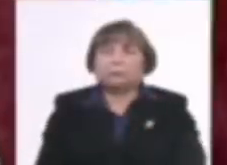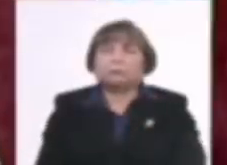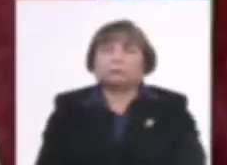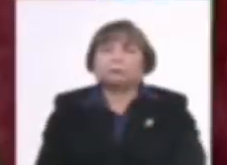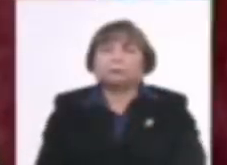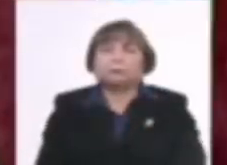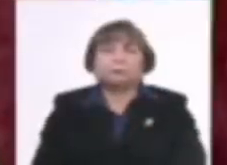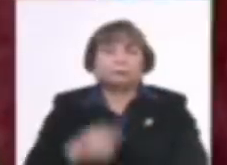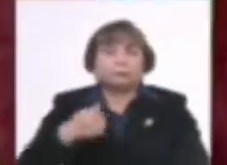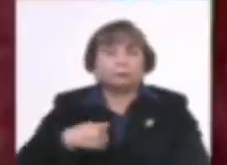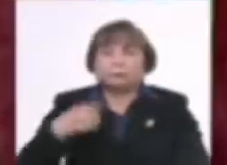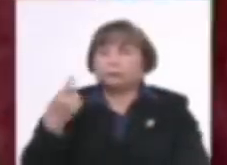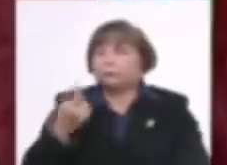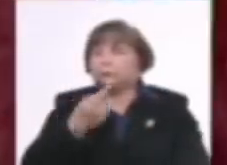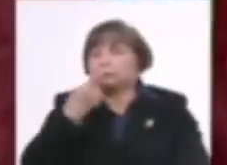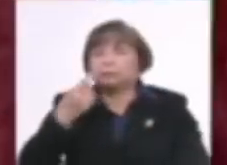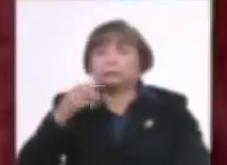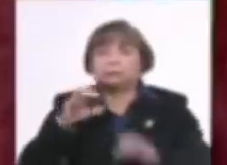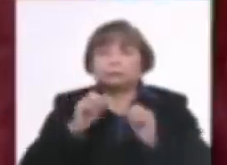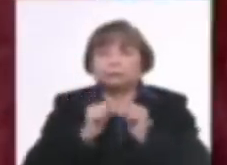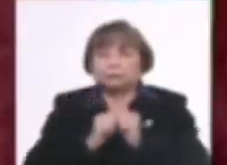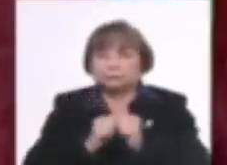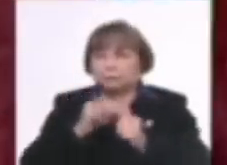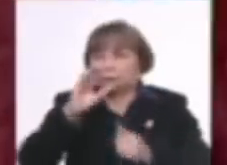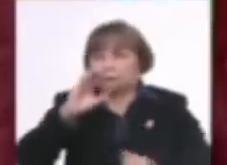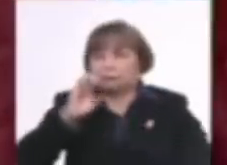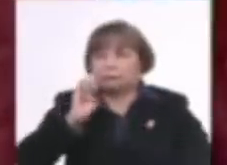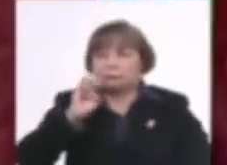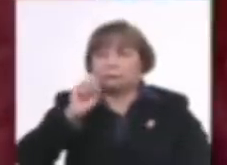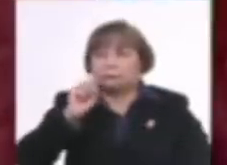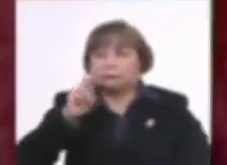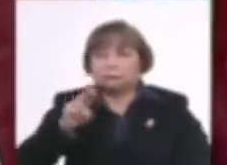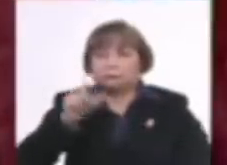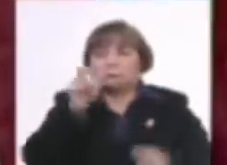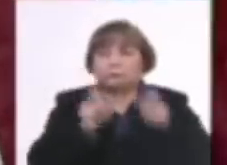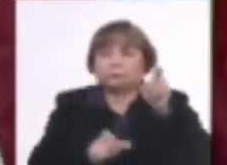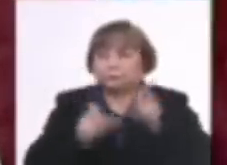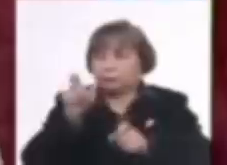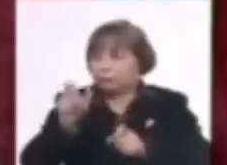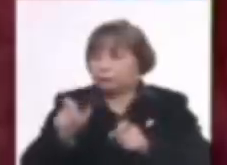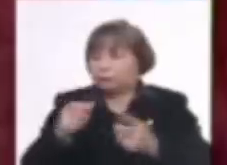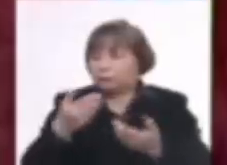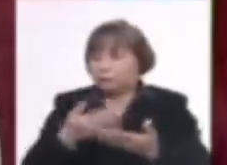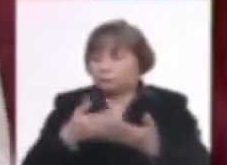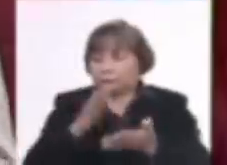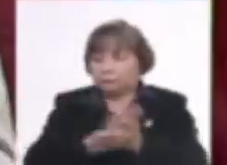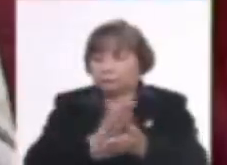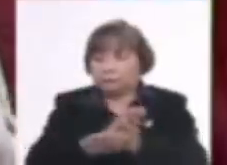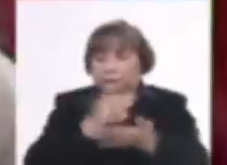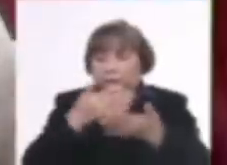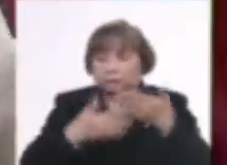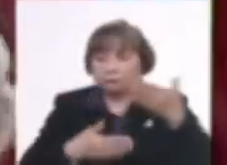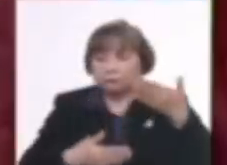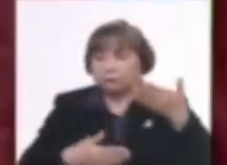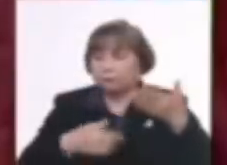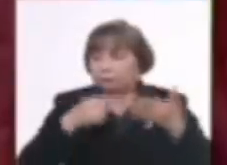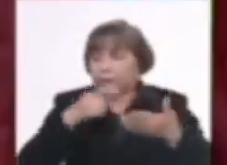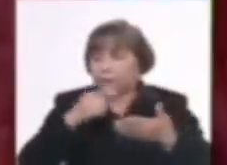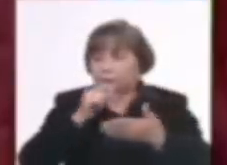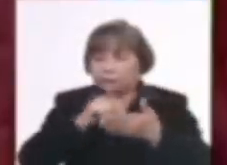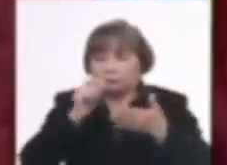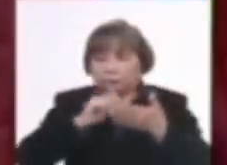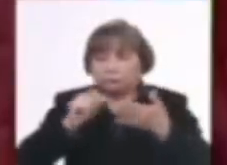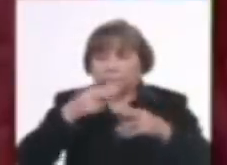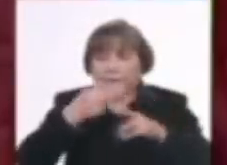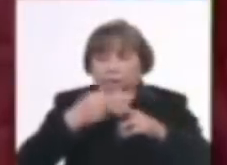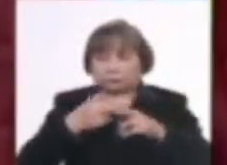congresista. Yo lo que hago es censar a la población. ¿Qué hago? Llevo una hoja donde voy a anotar